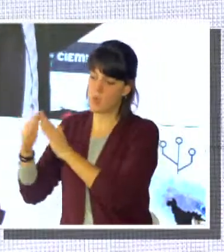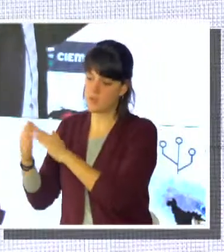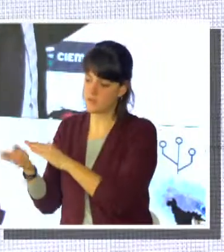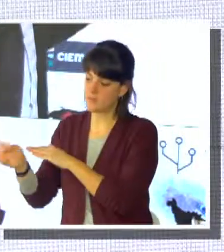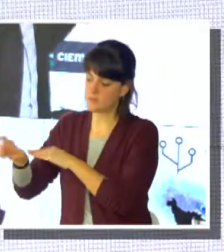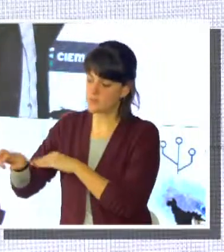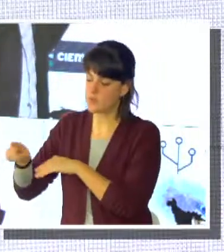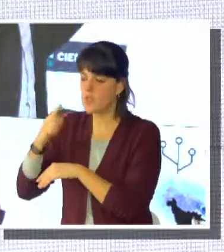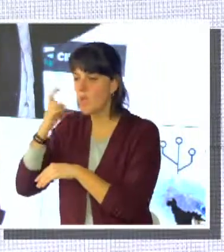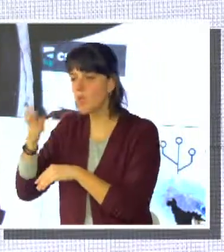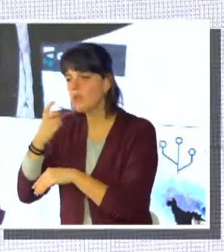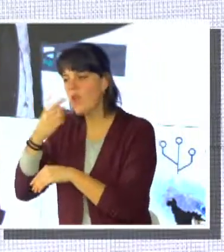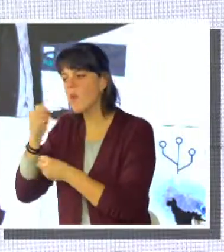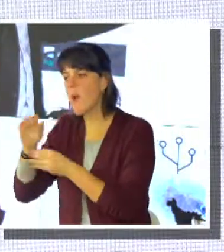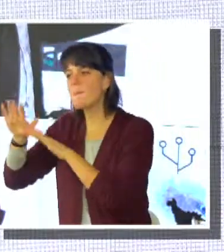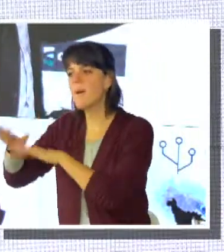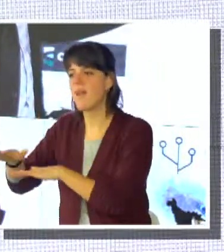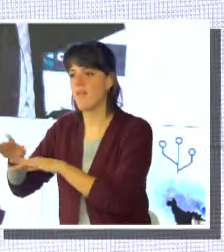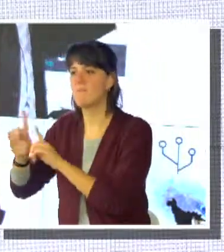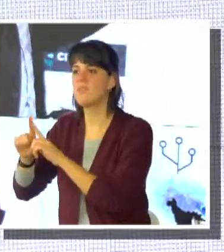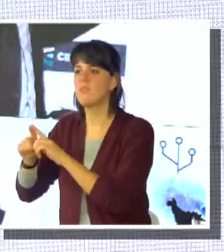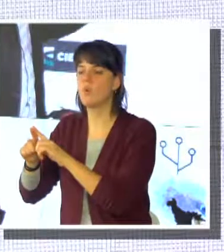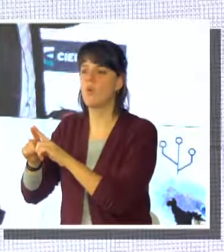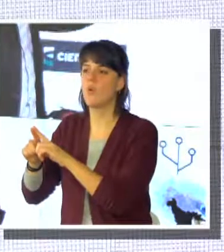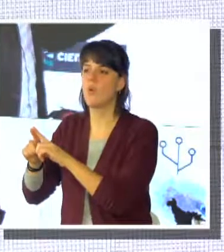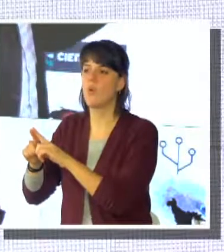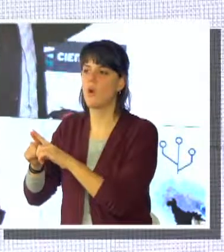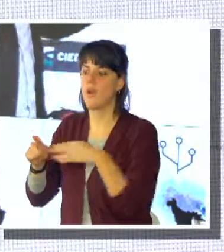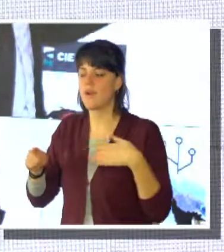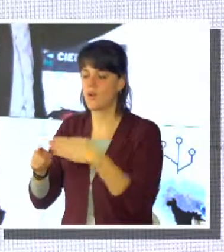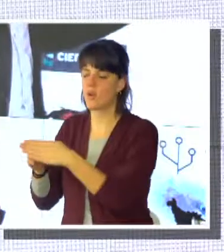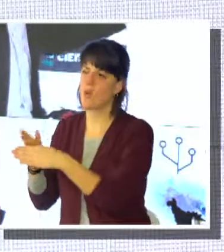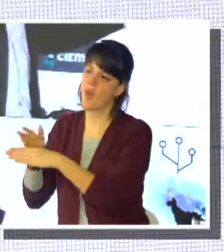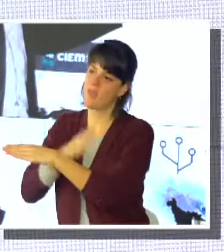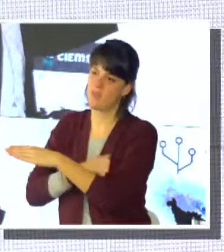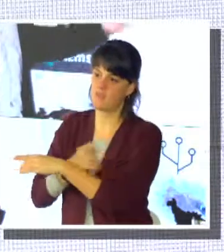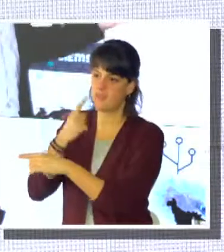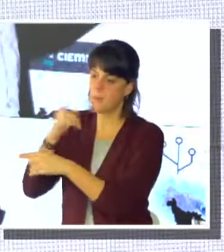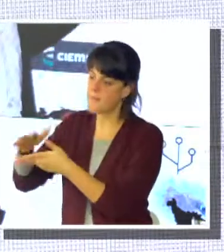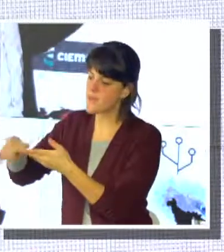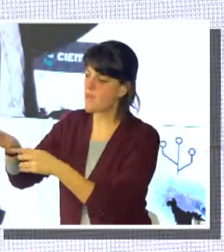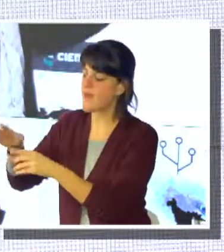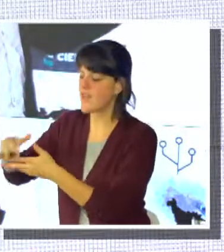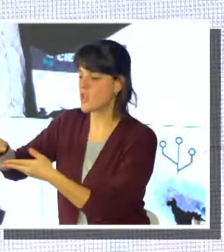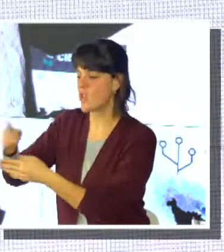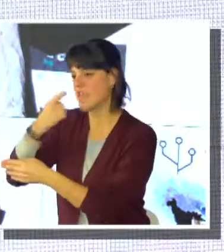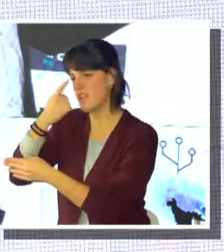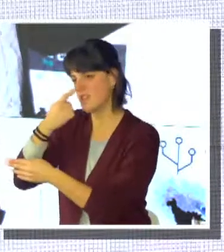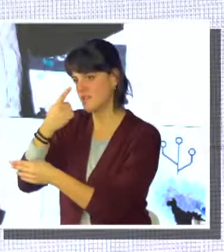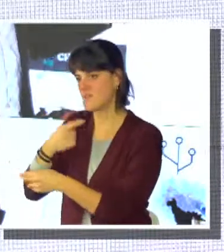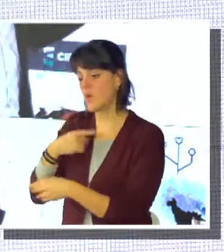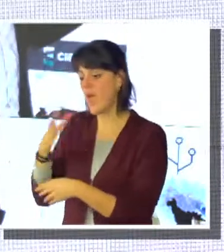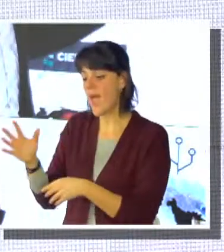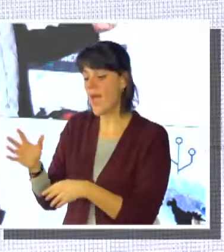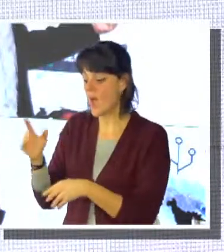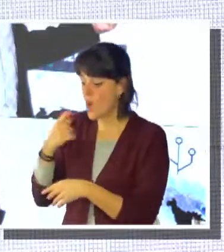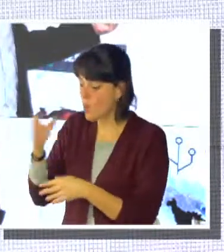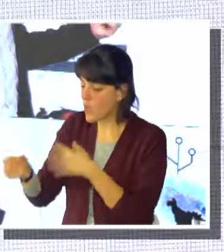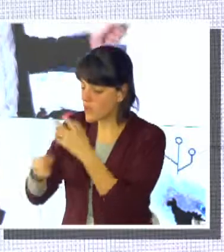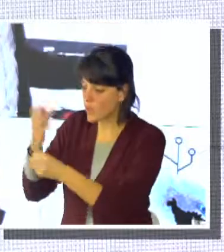la máquina y esperan un tiempo para salir, entonces en esos casos hay que tratarlos distintos.